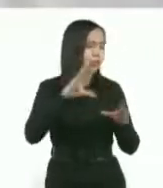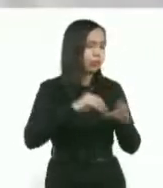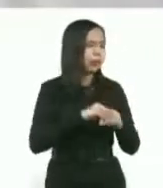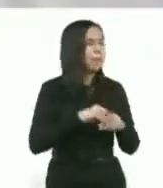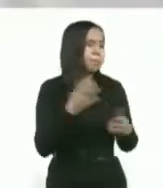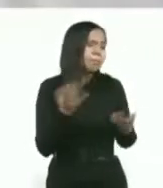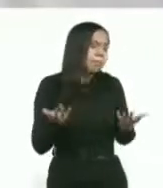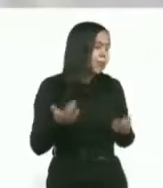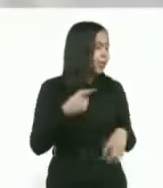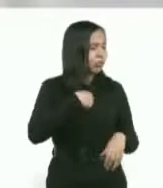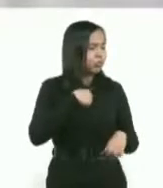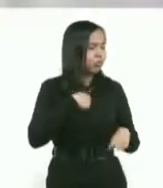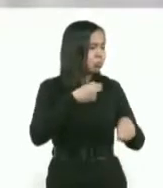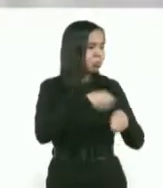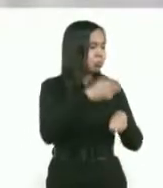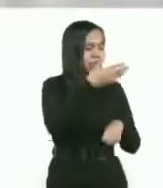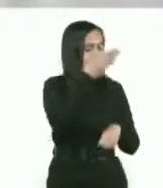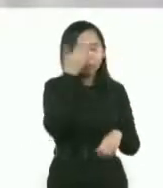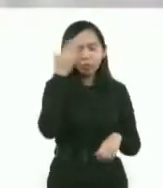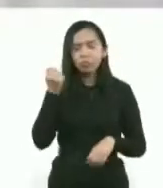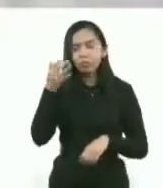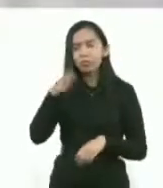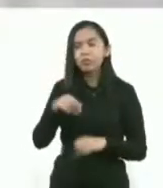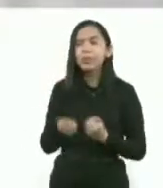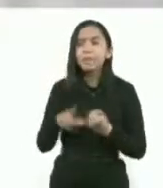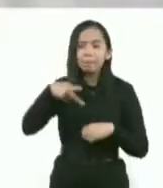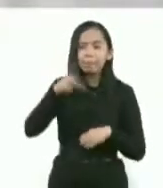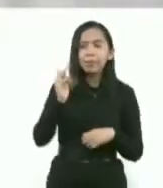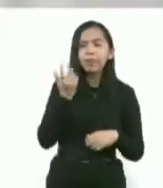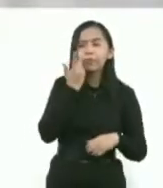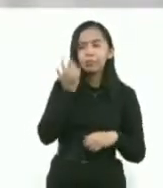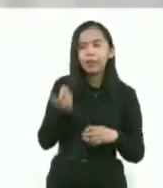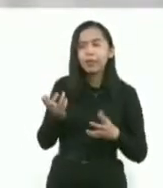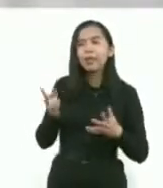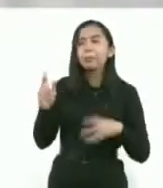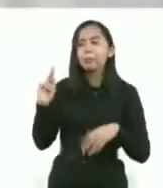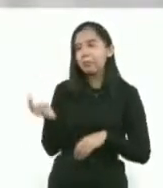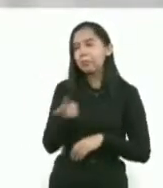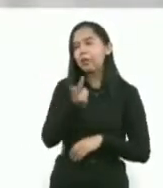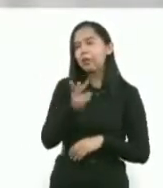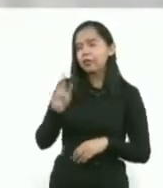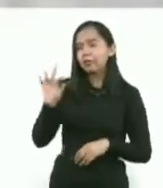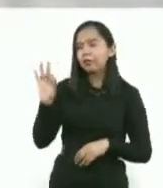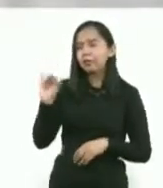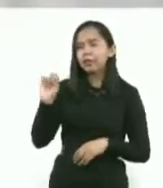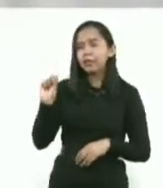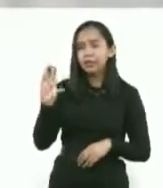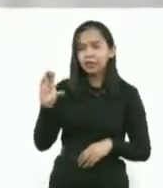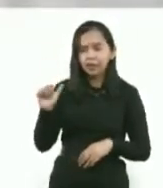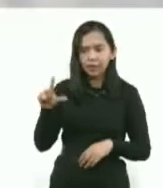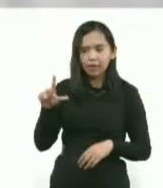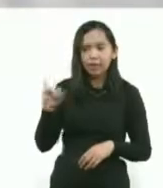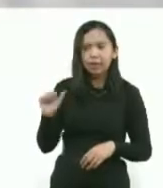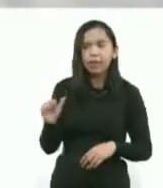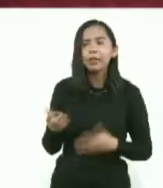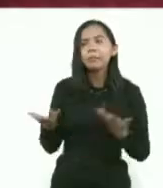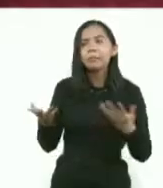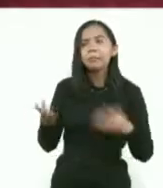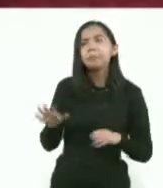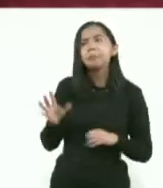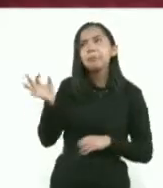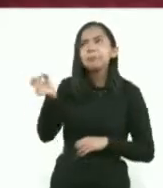la Fiscalía de cuántas denuncias por despojo hay y cuántas de estas se han recuperado. Hay cerca